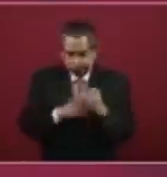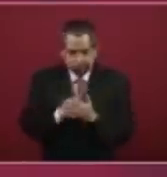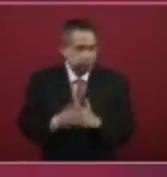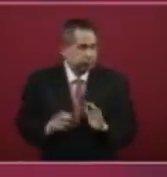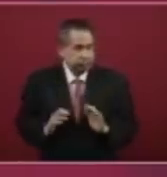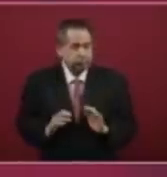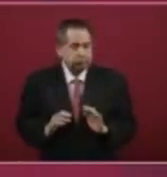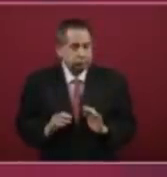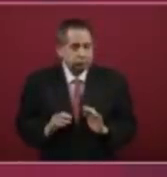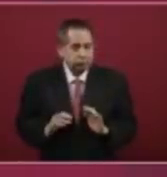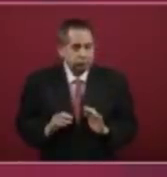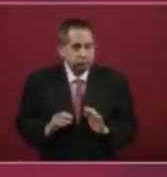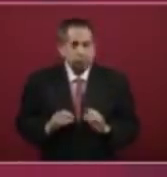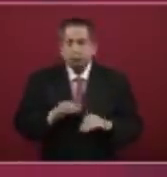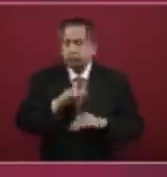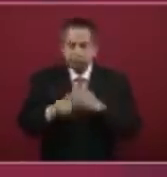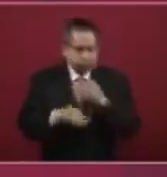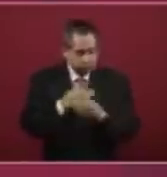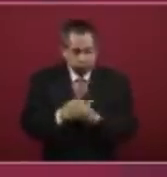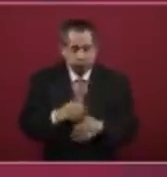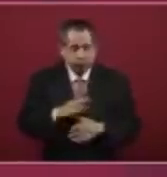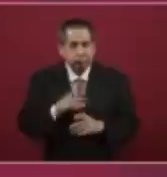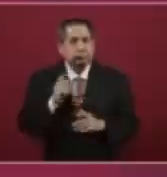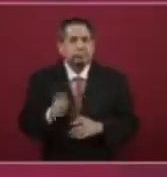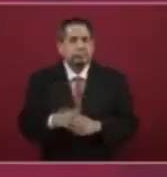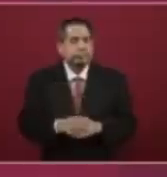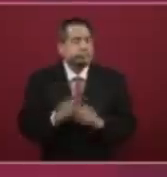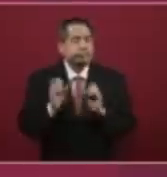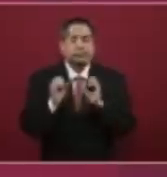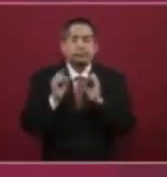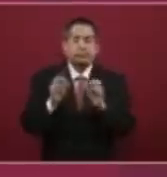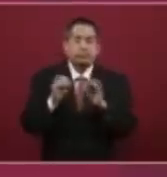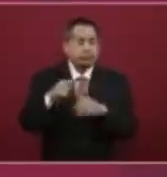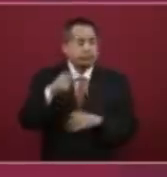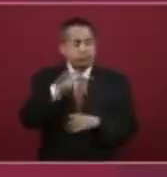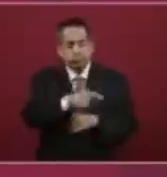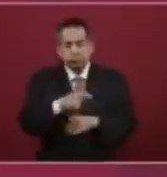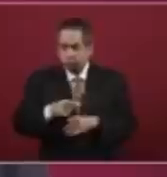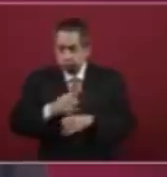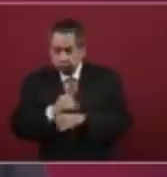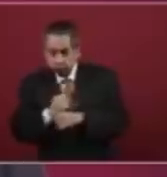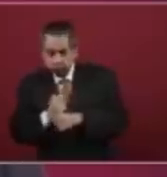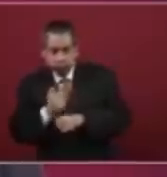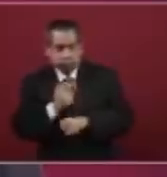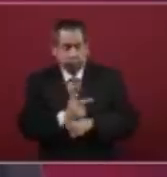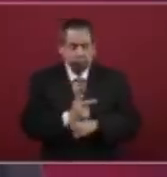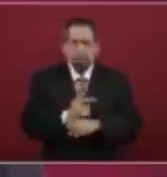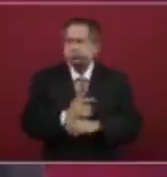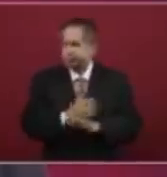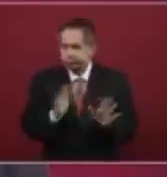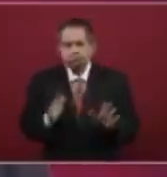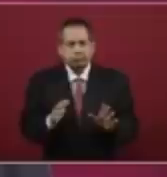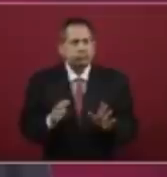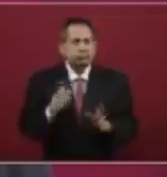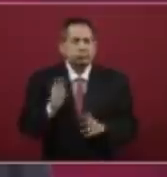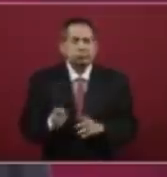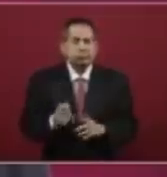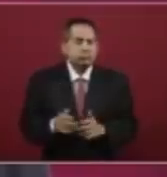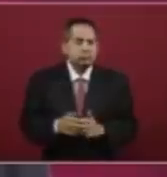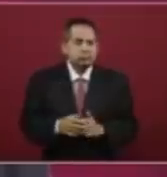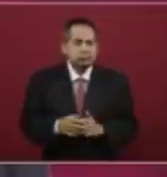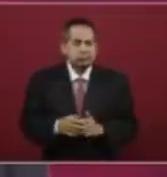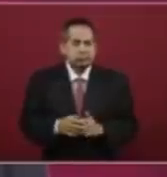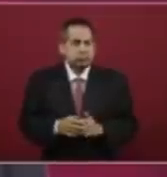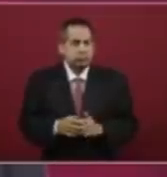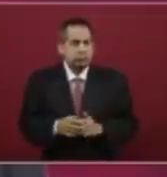que tenga la Oficina de Inteligencia Financiera, que